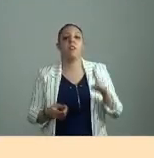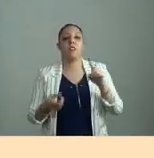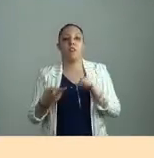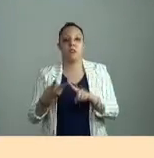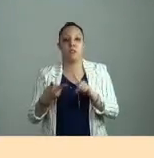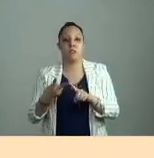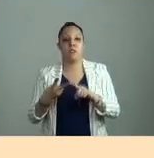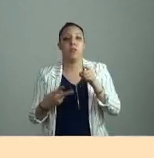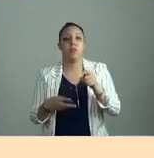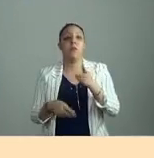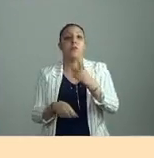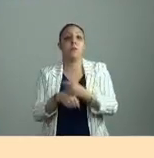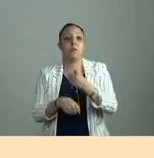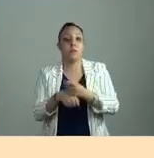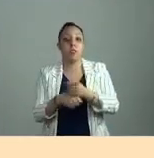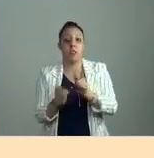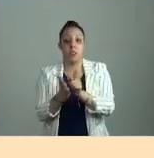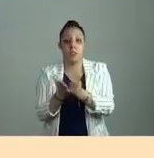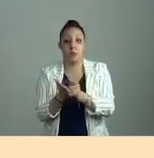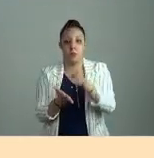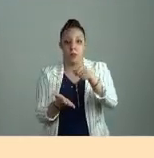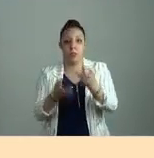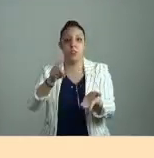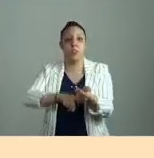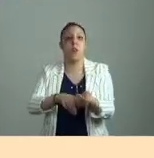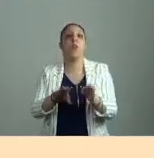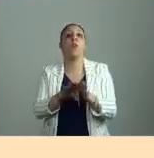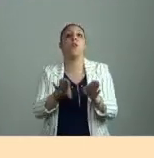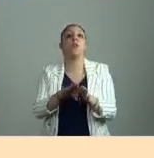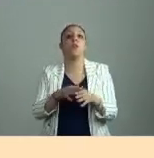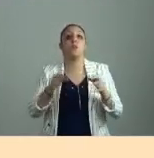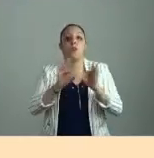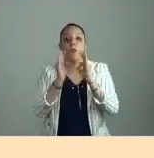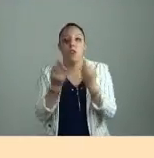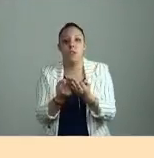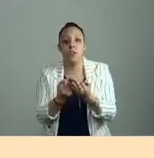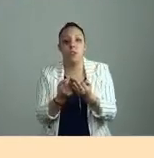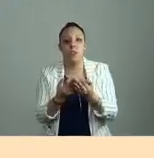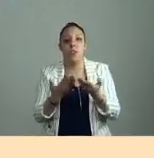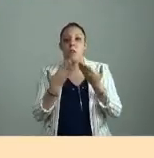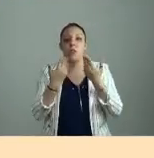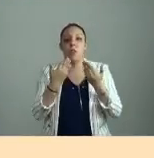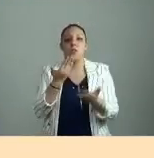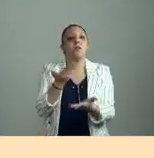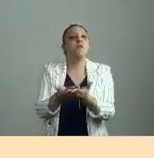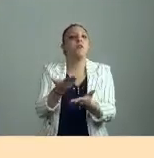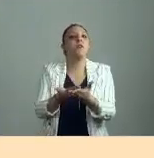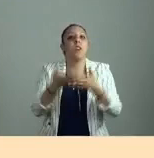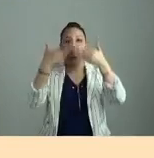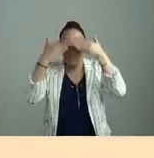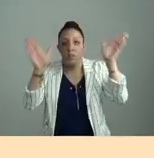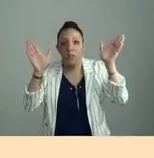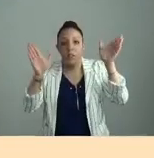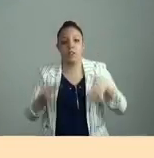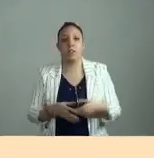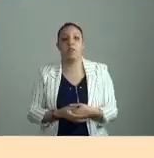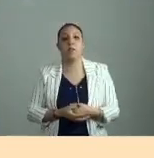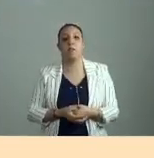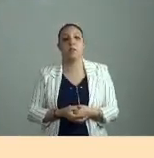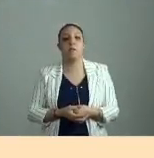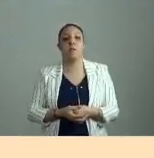libro da una panorama histórico no porque sea no debemos de